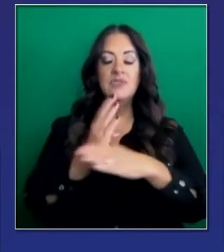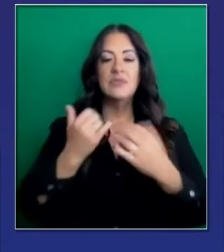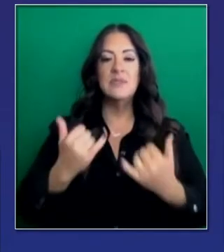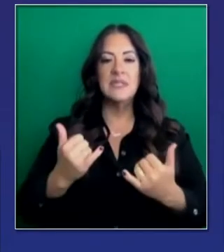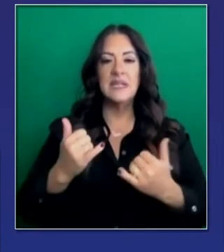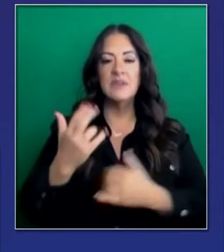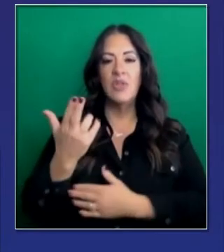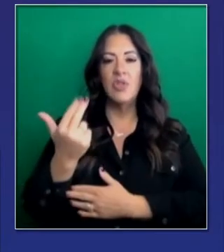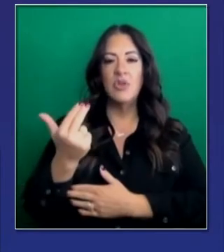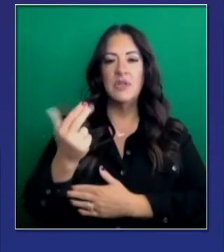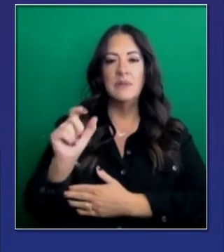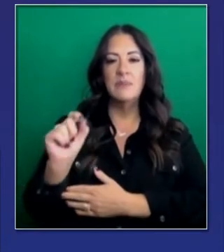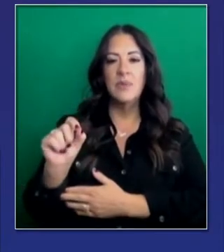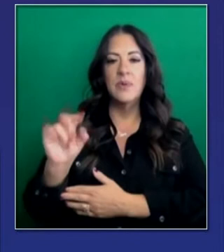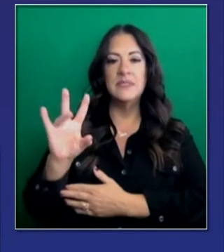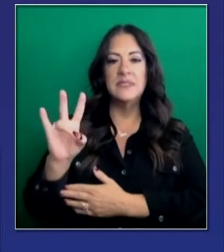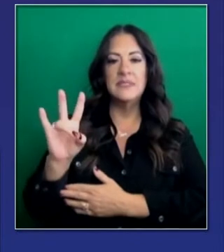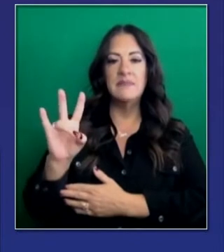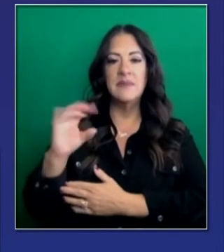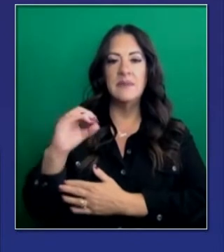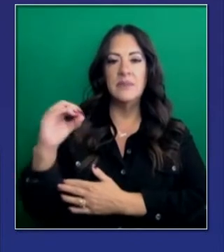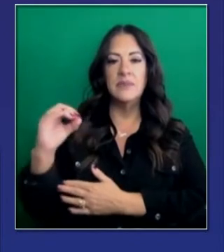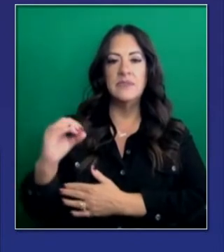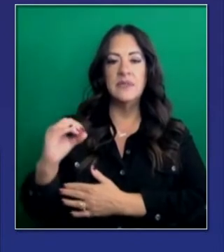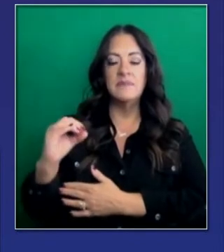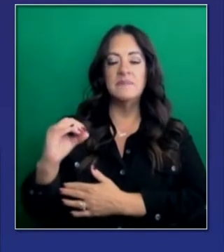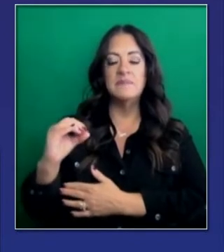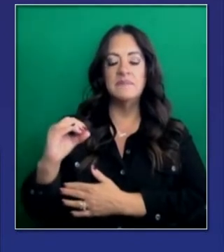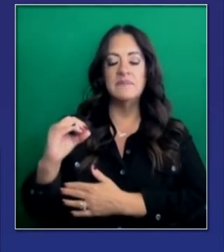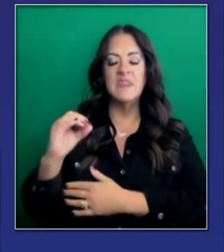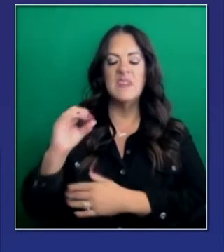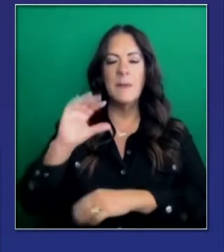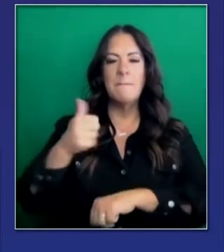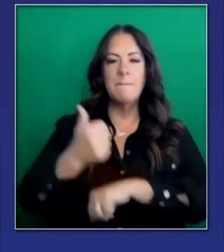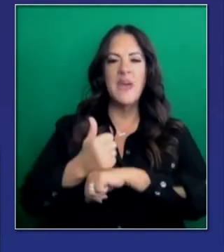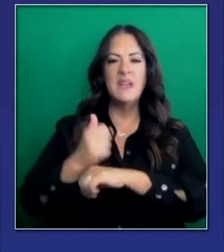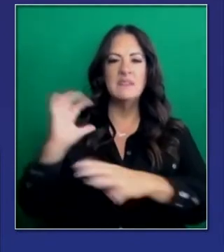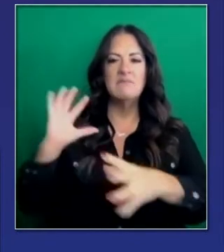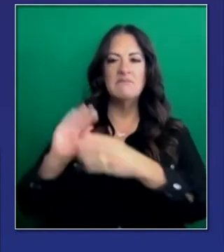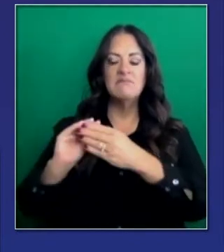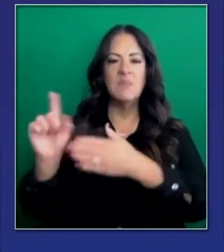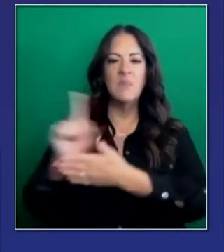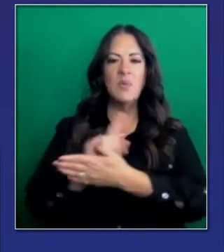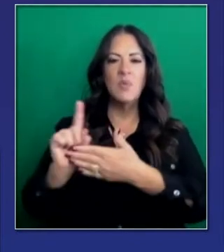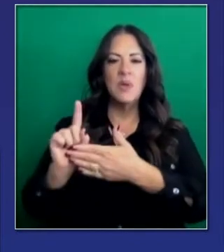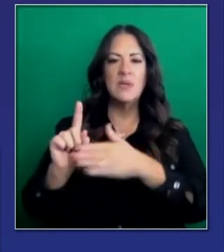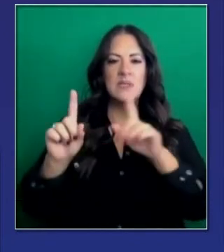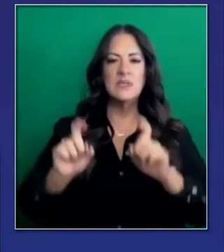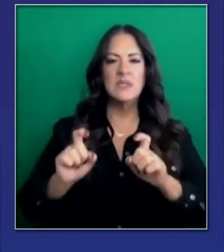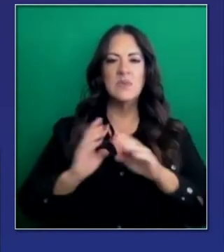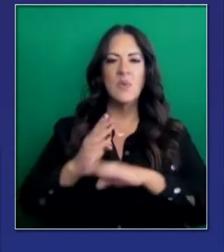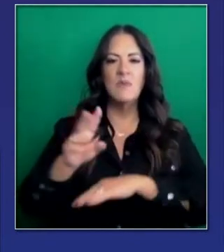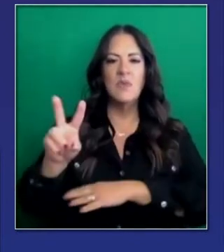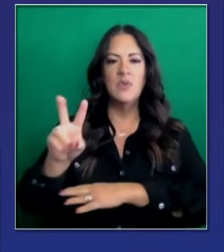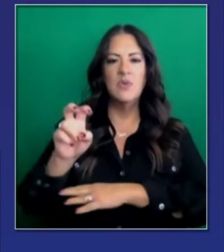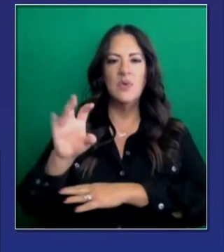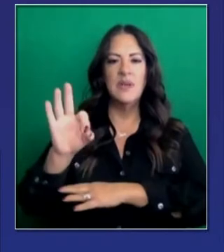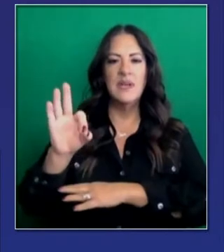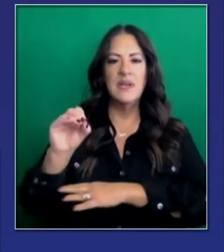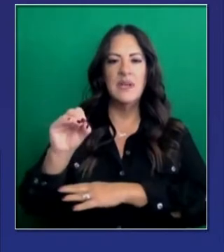está en 13.7 por ciento esto basado en el promedio de siete días de más de 290.000